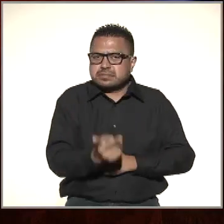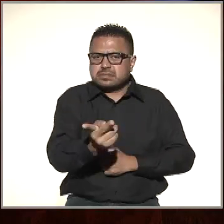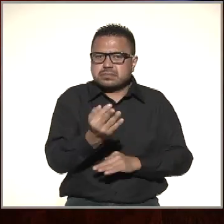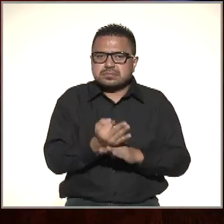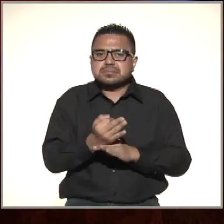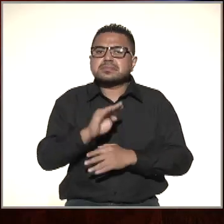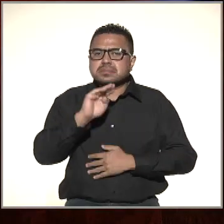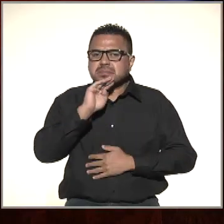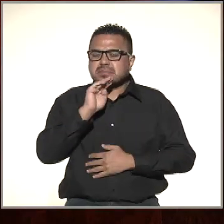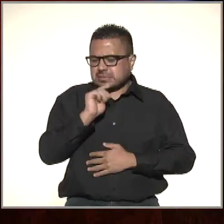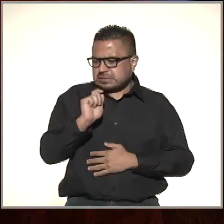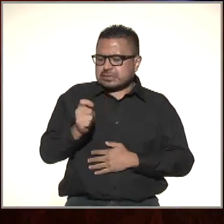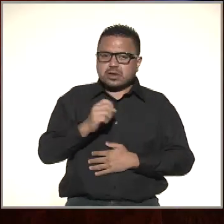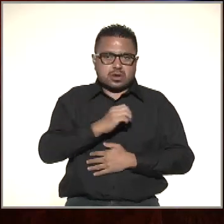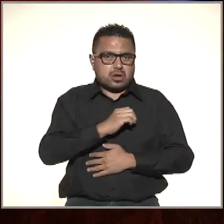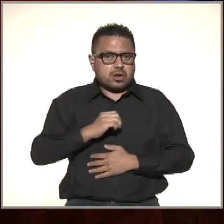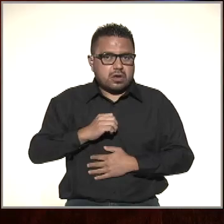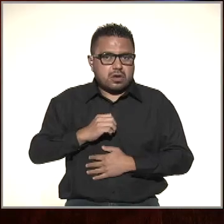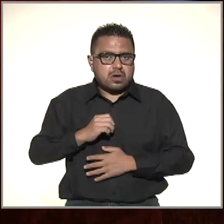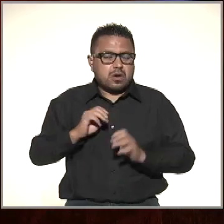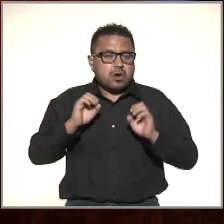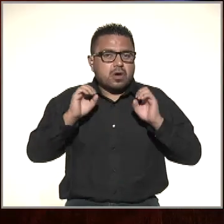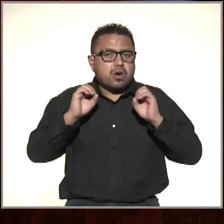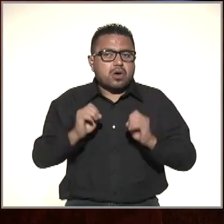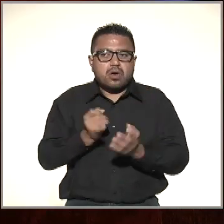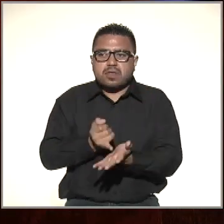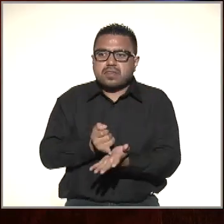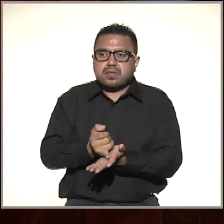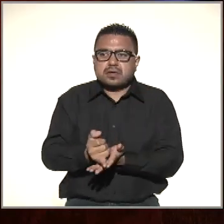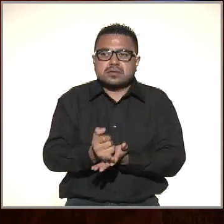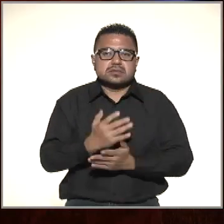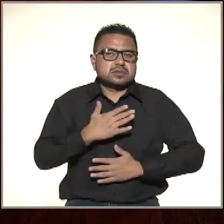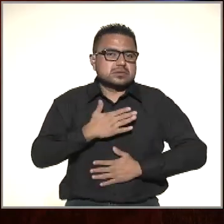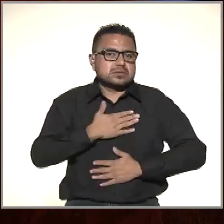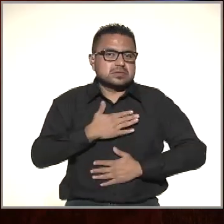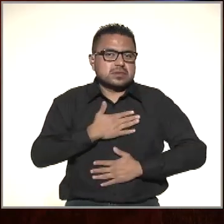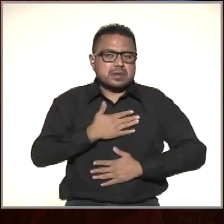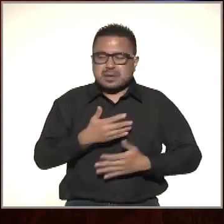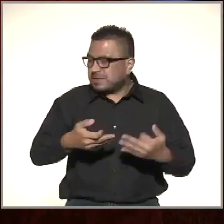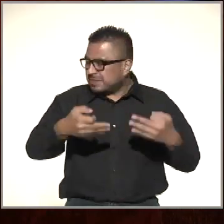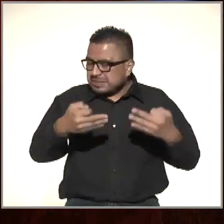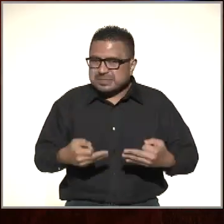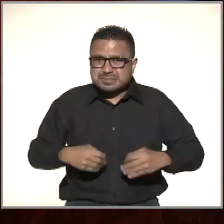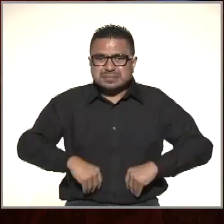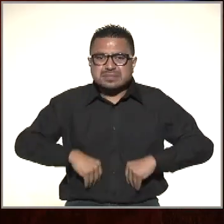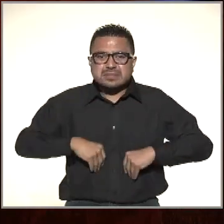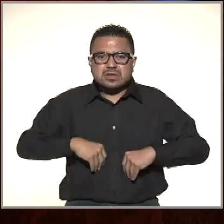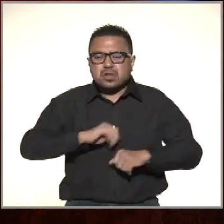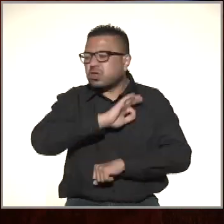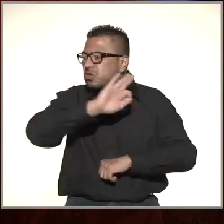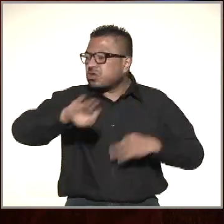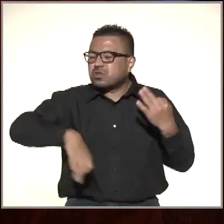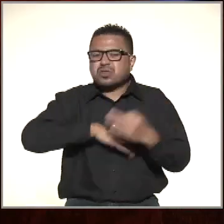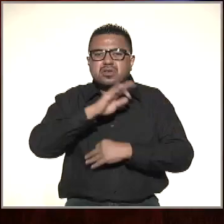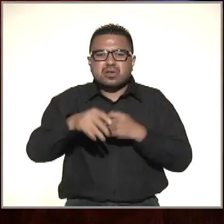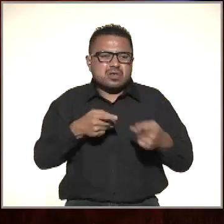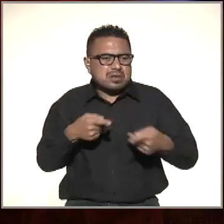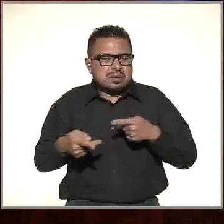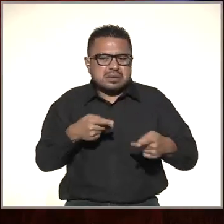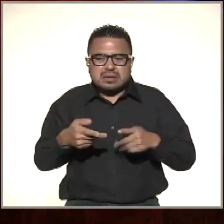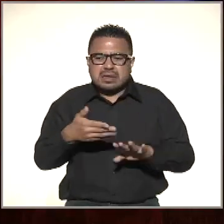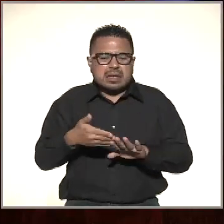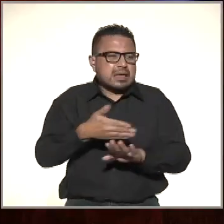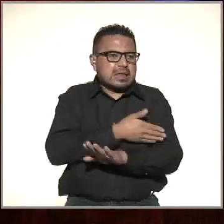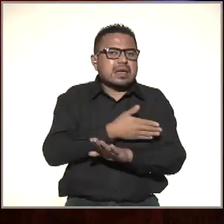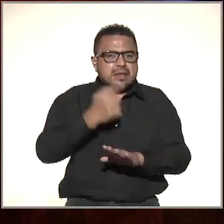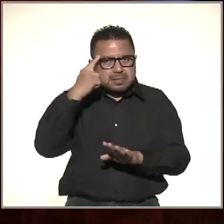¿ser madre es una obligación o una decisión? La realidad es que tenía todo un speech preparada